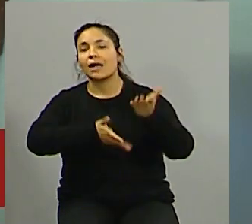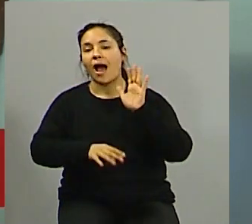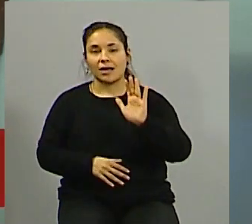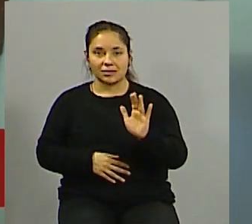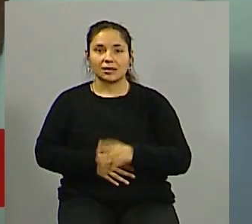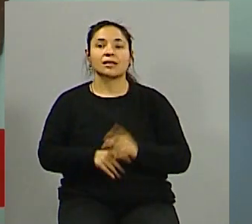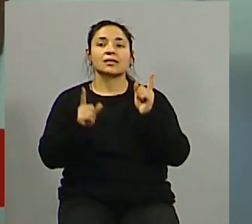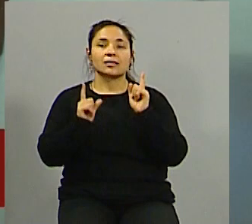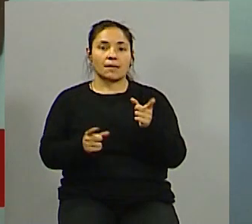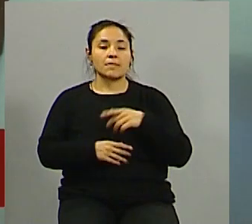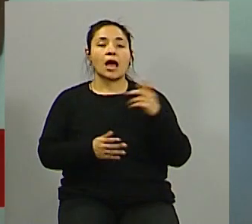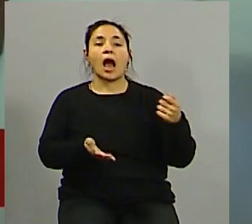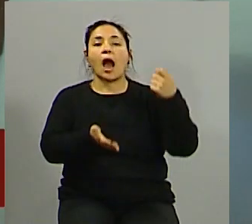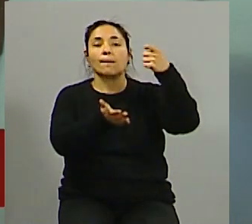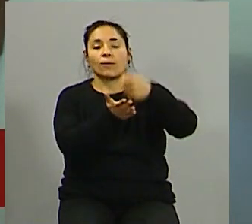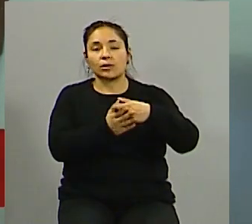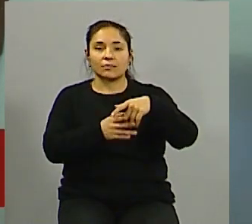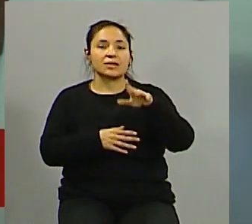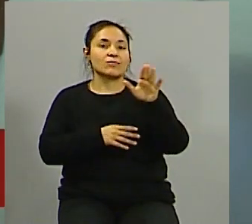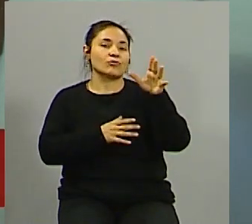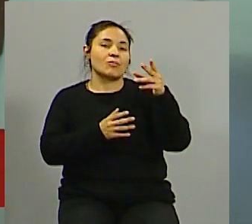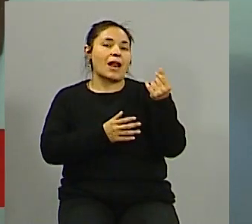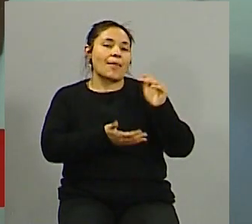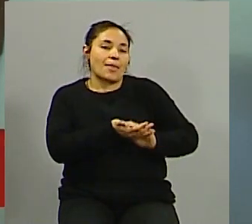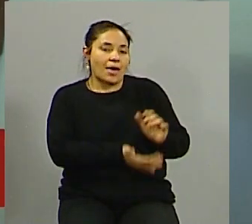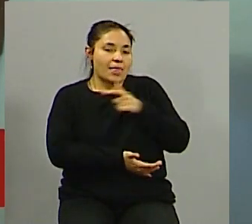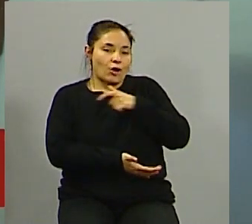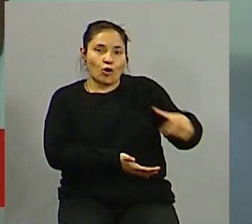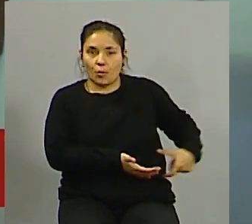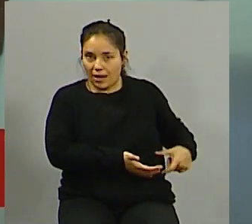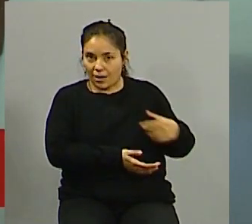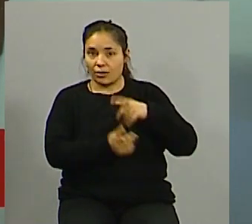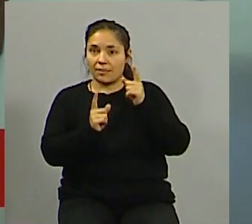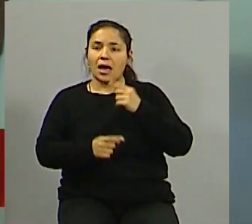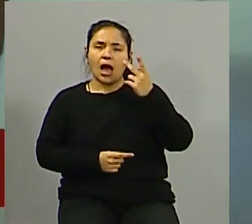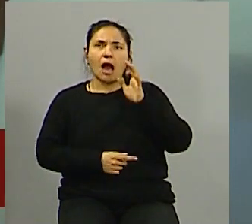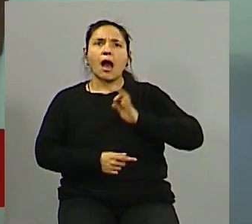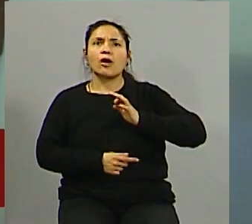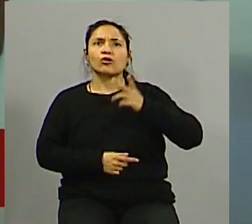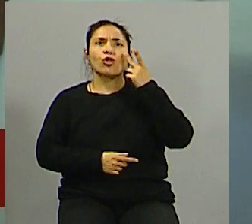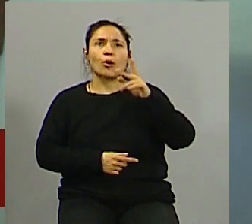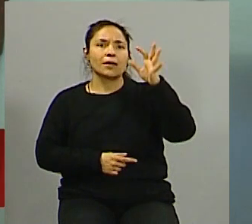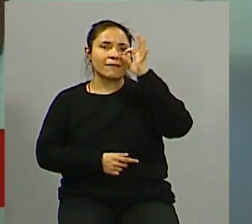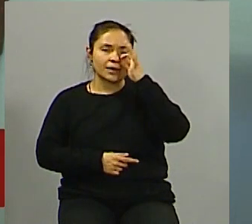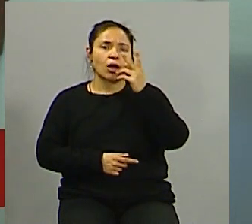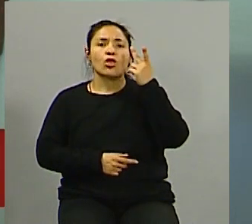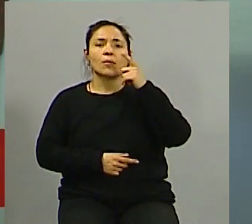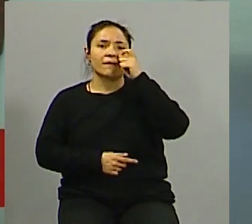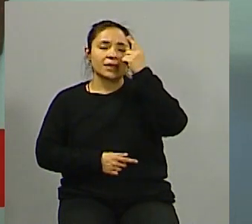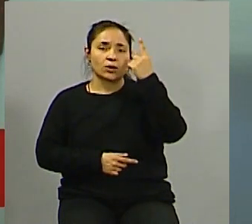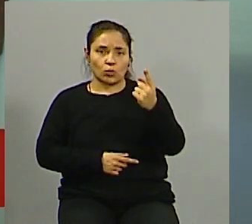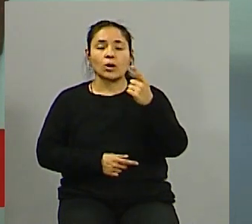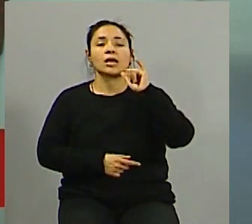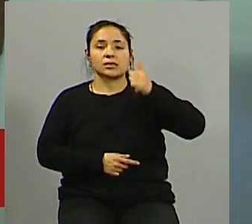del Tesoro, digamos, ¿no? Un aporte ha sucedido en la historia, pero por ejemplo en el año 2020, 2021 hubo un